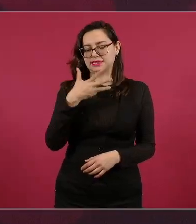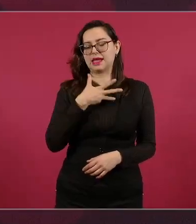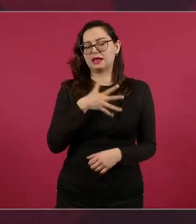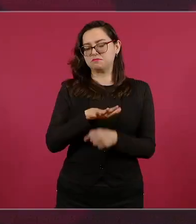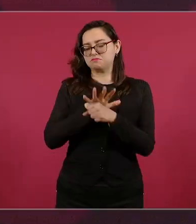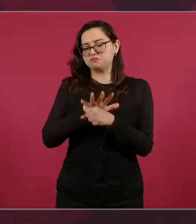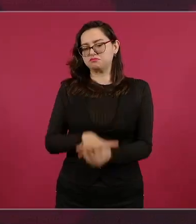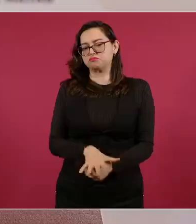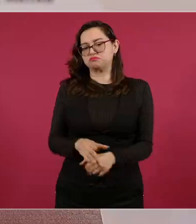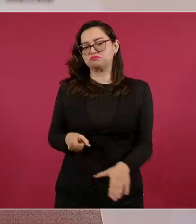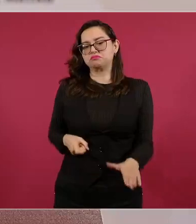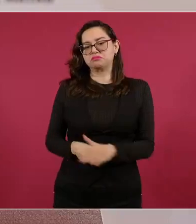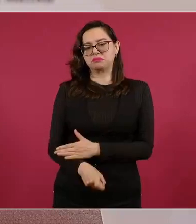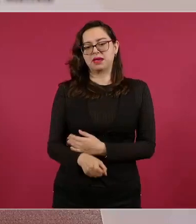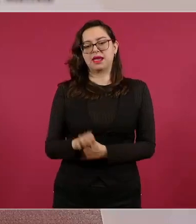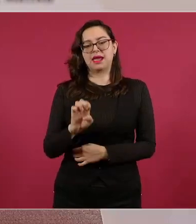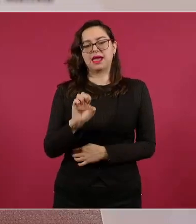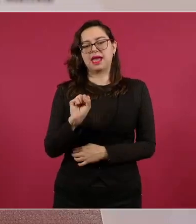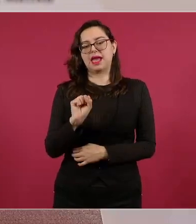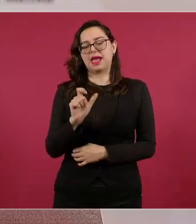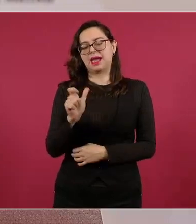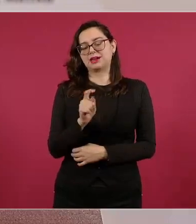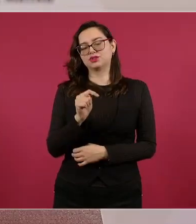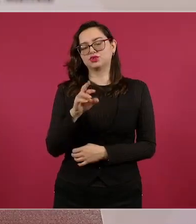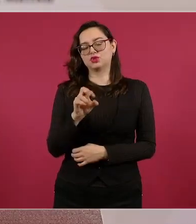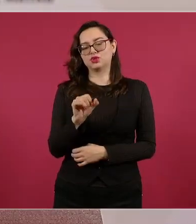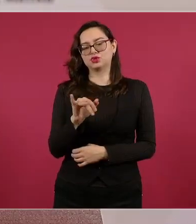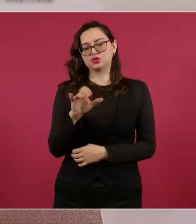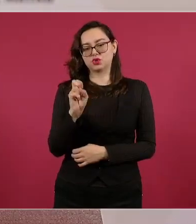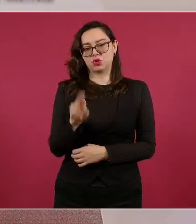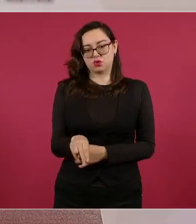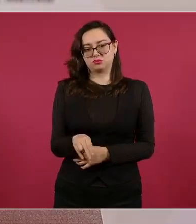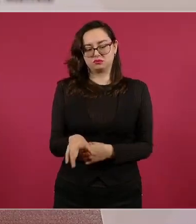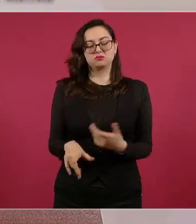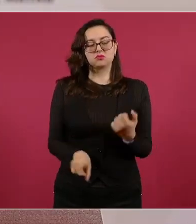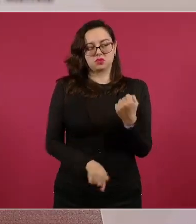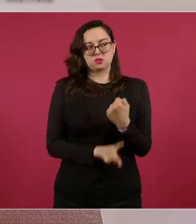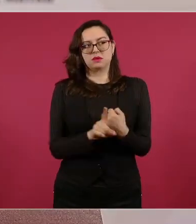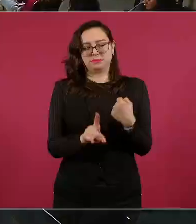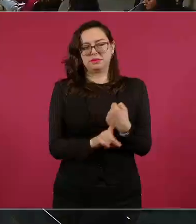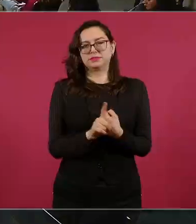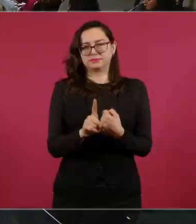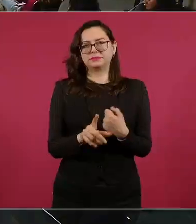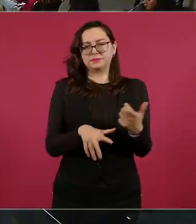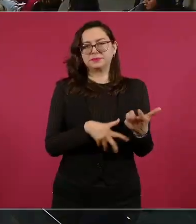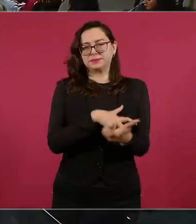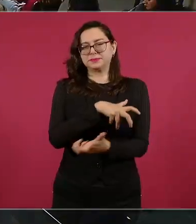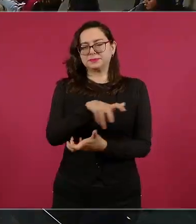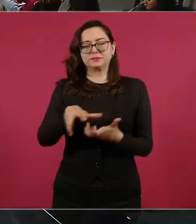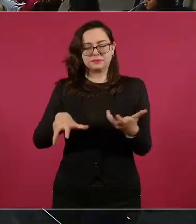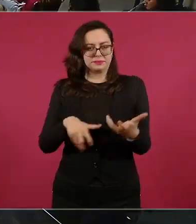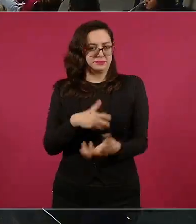y de problemas de inseguridad. ¿Y es lo que pasa? Que